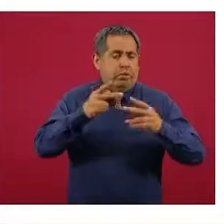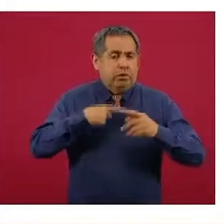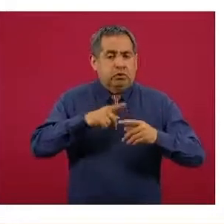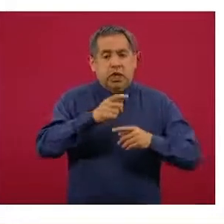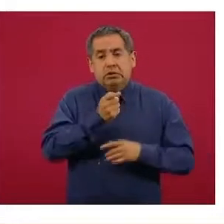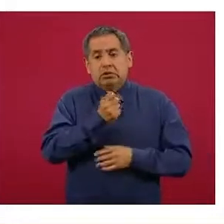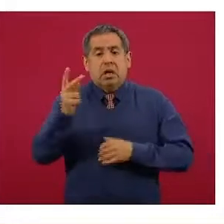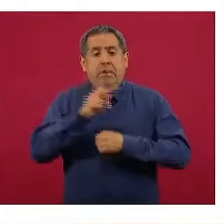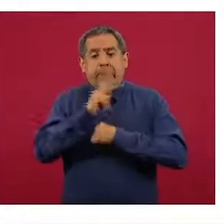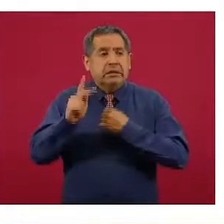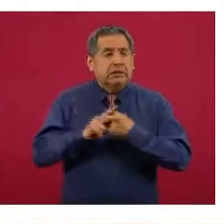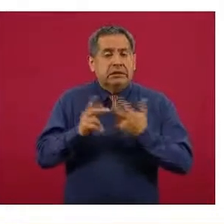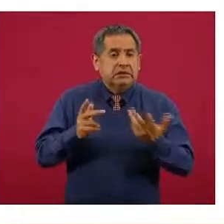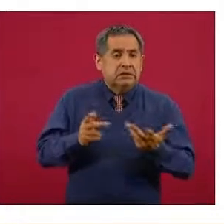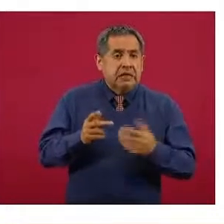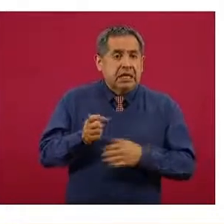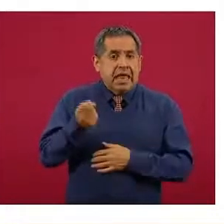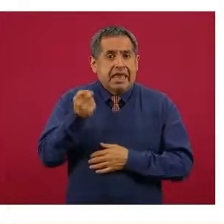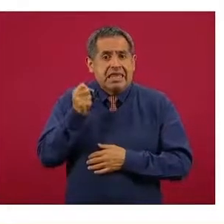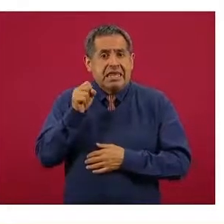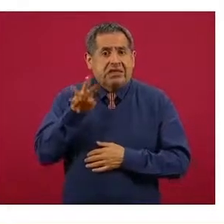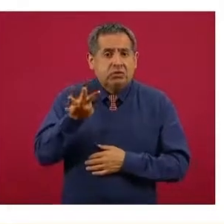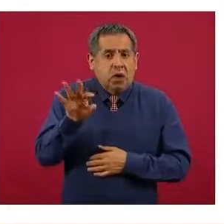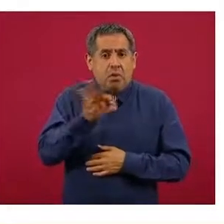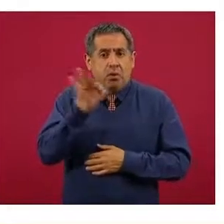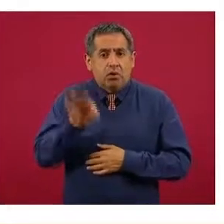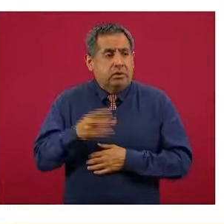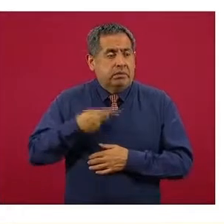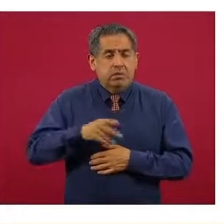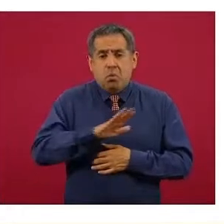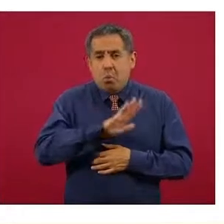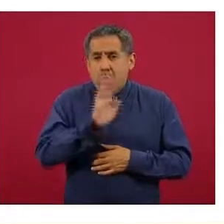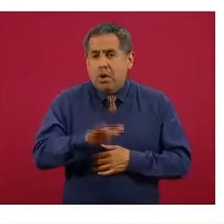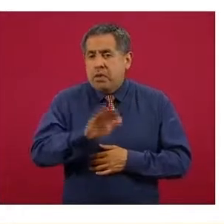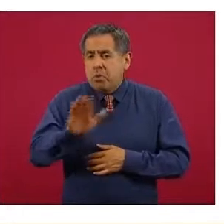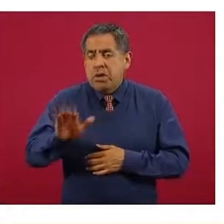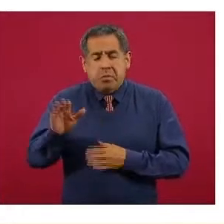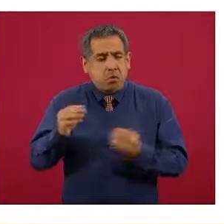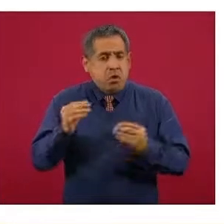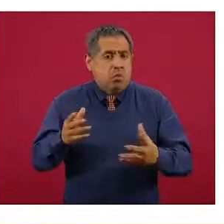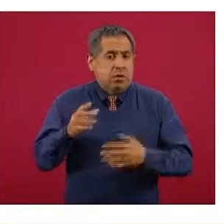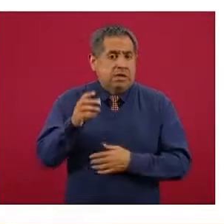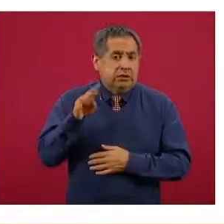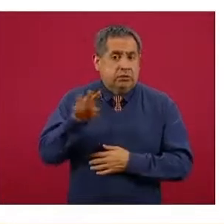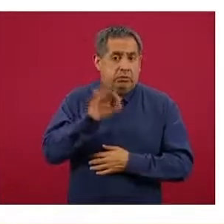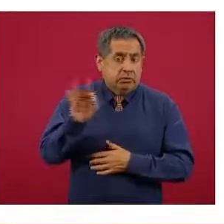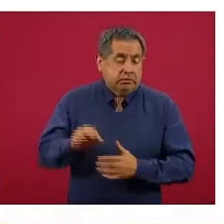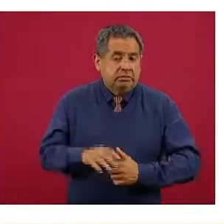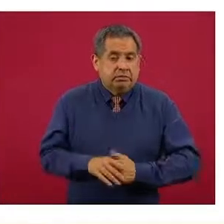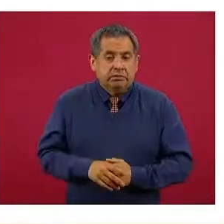en algunos países llegó hasta 19%. 19%.